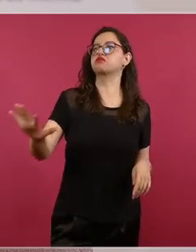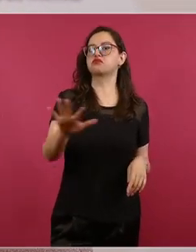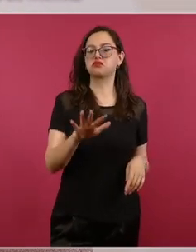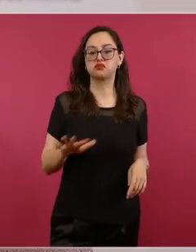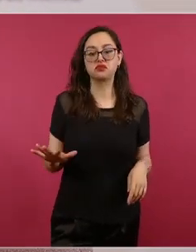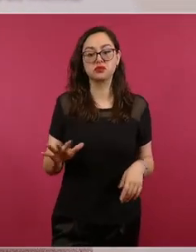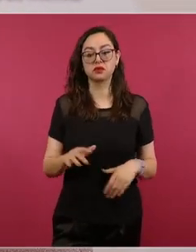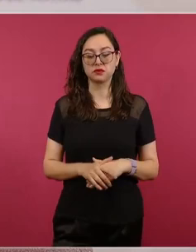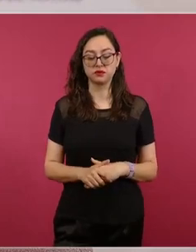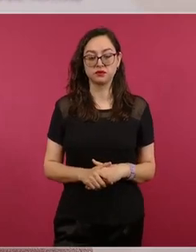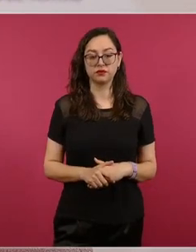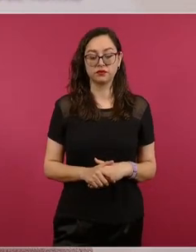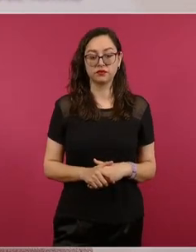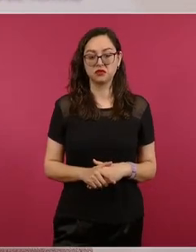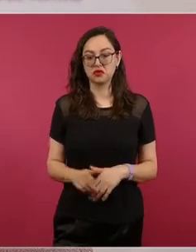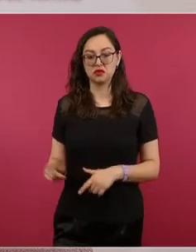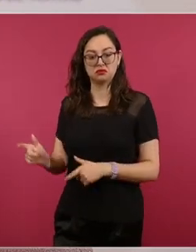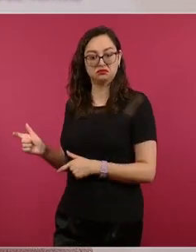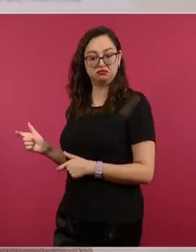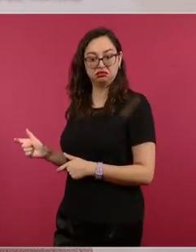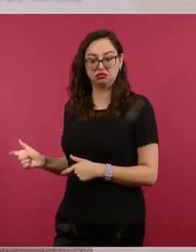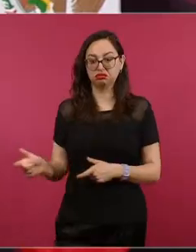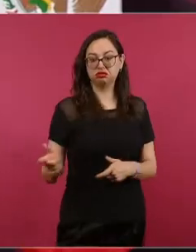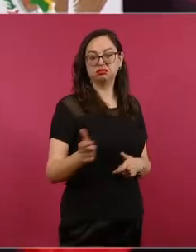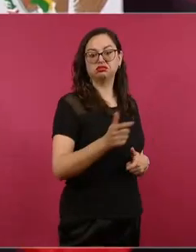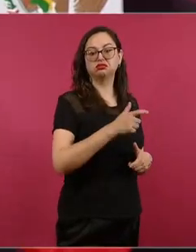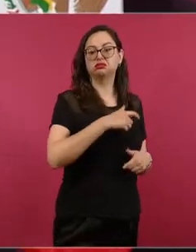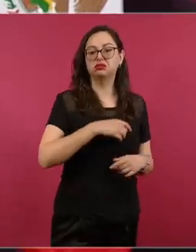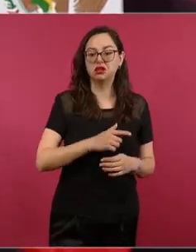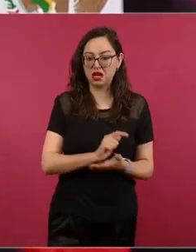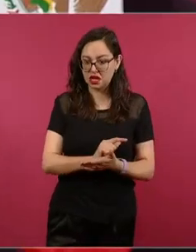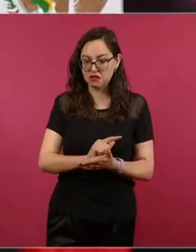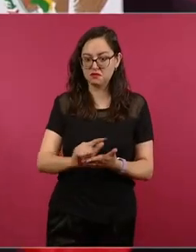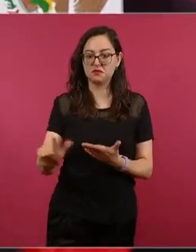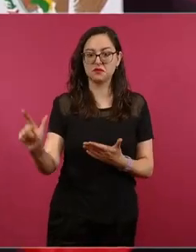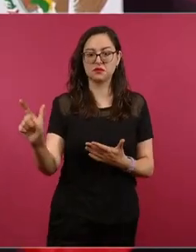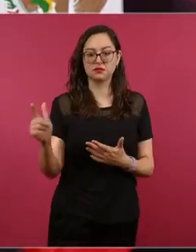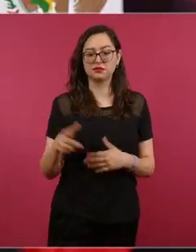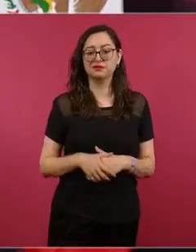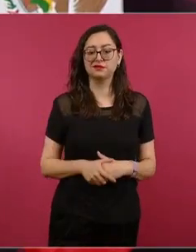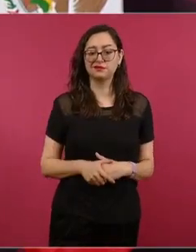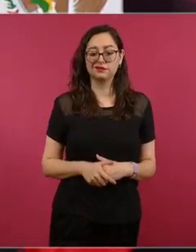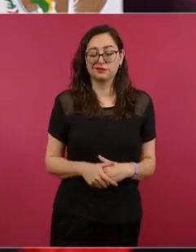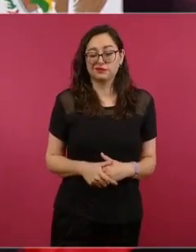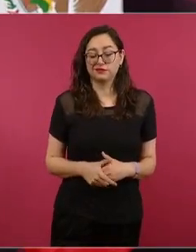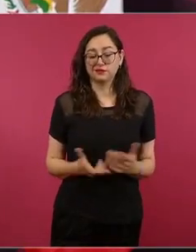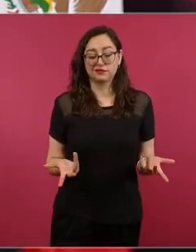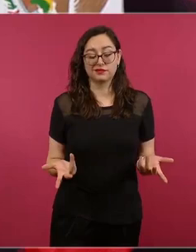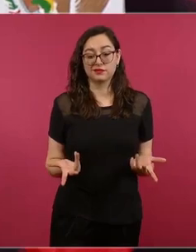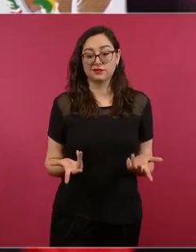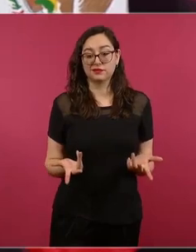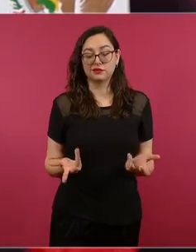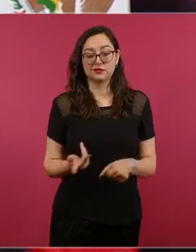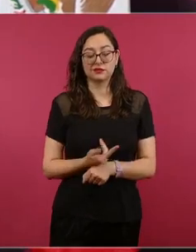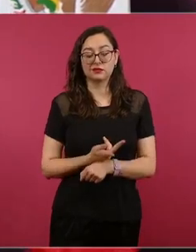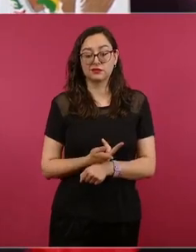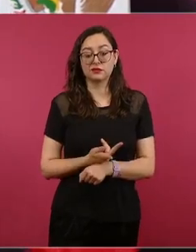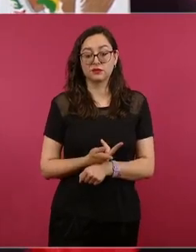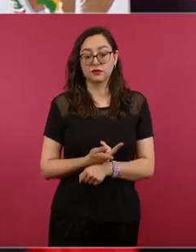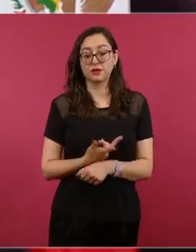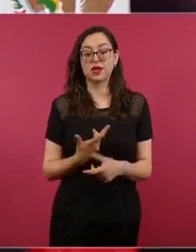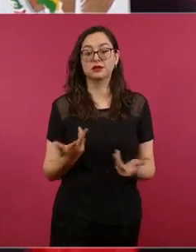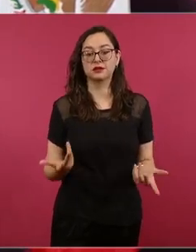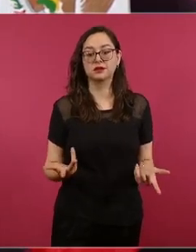a barrer. Pero con armas en mano. Sí, es lo mismo, es la llegada de un grupo